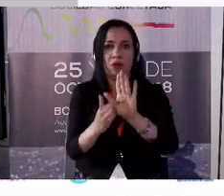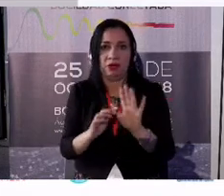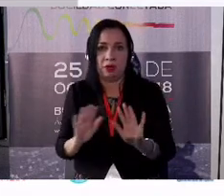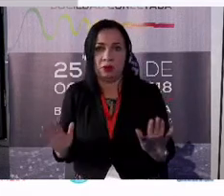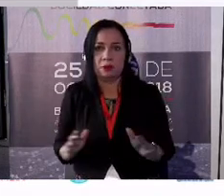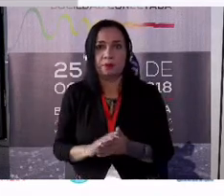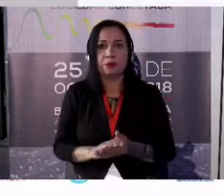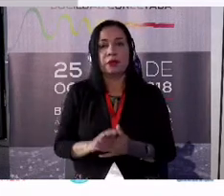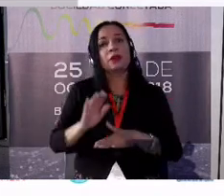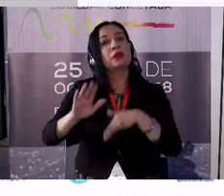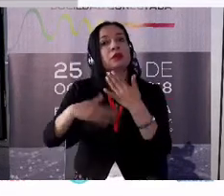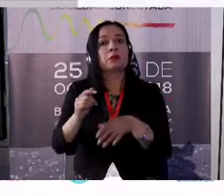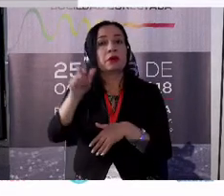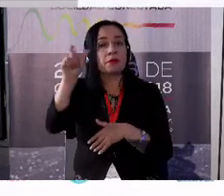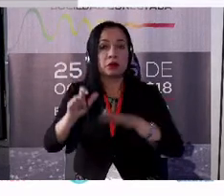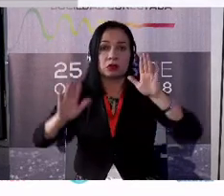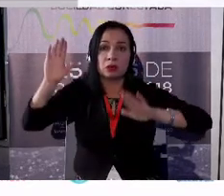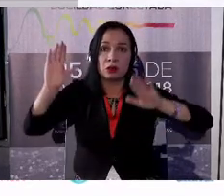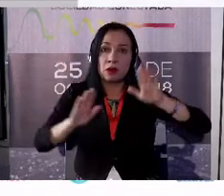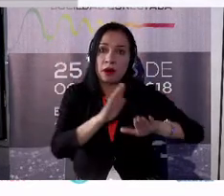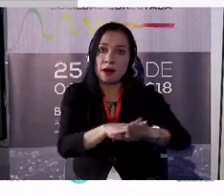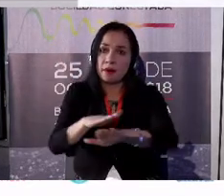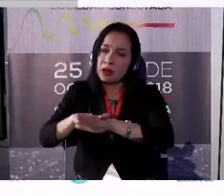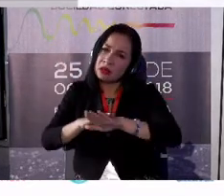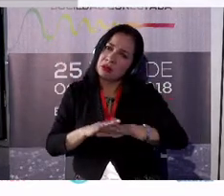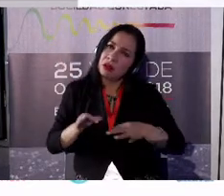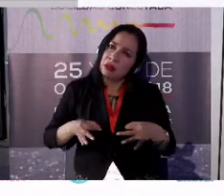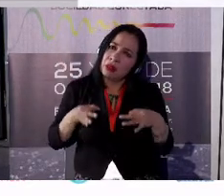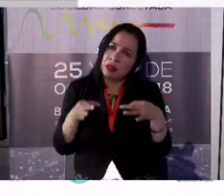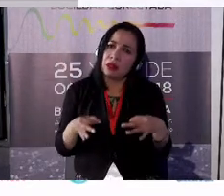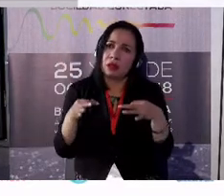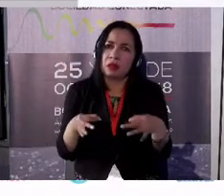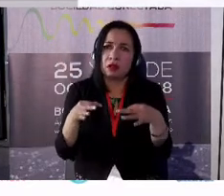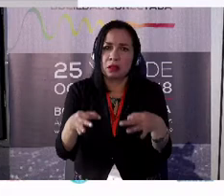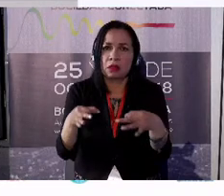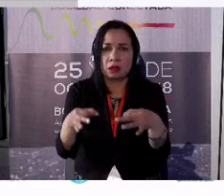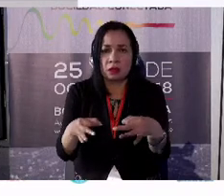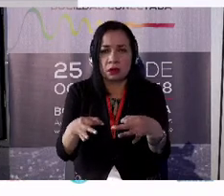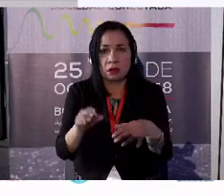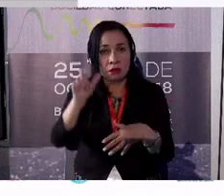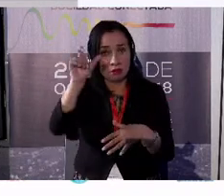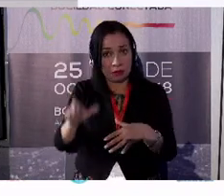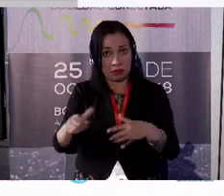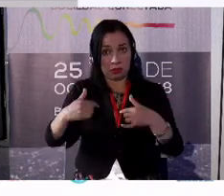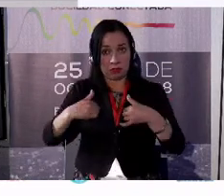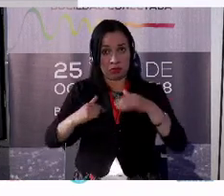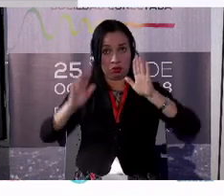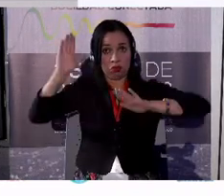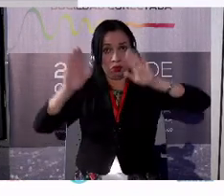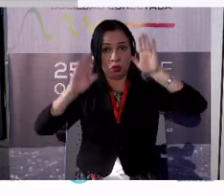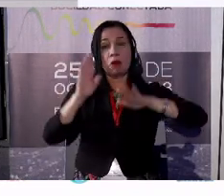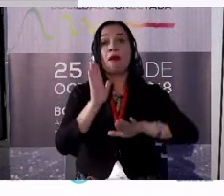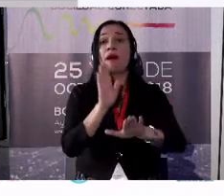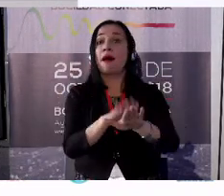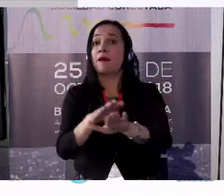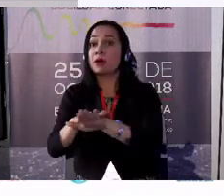que la subasta está un poco lenta y el subastador puede decir, la próxima vez usted tiene